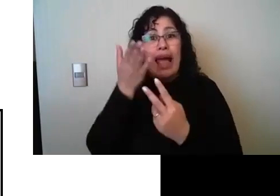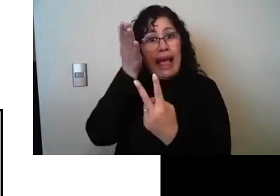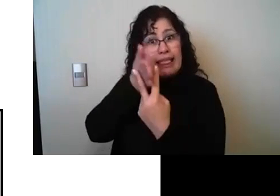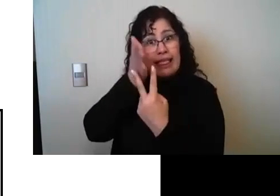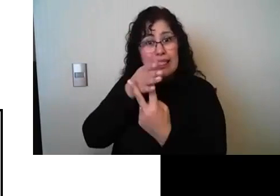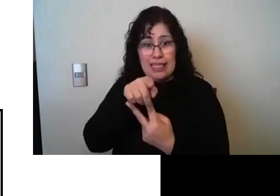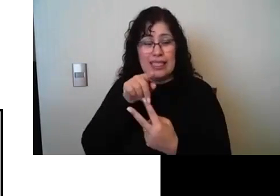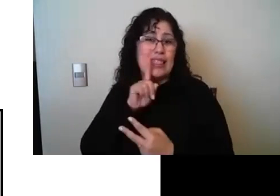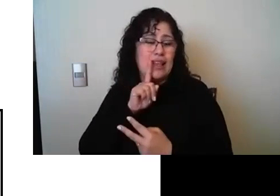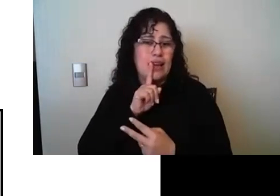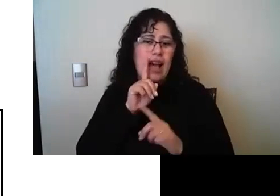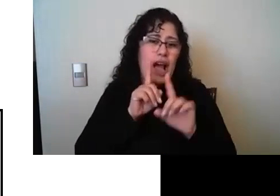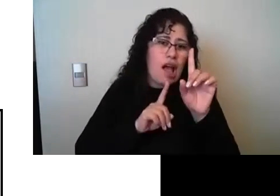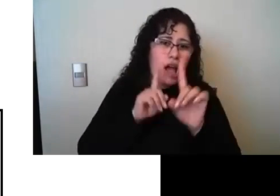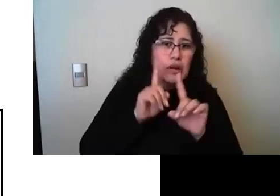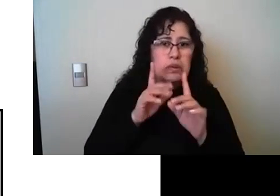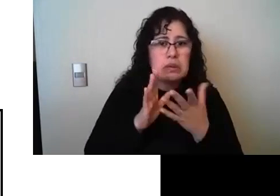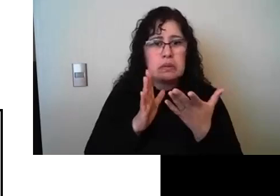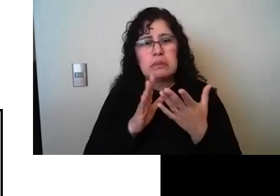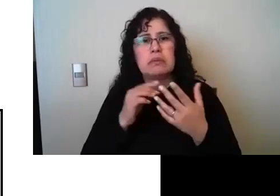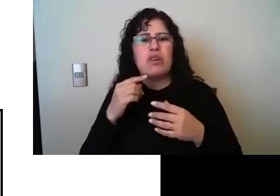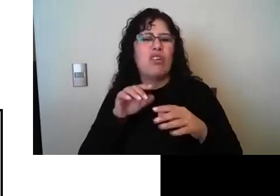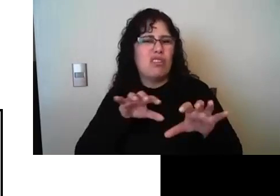alguna funcionalidad importante que vamos